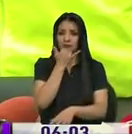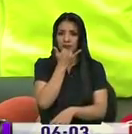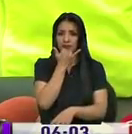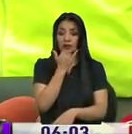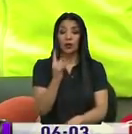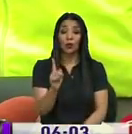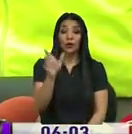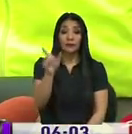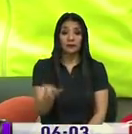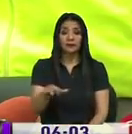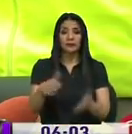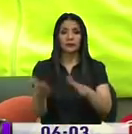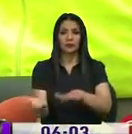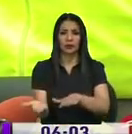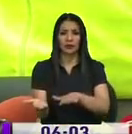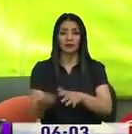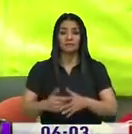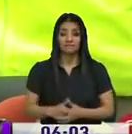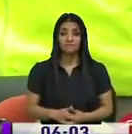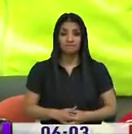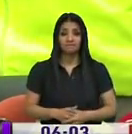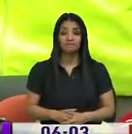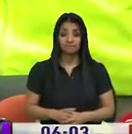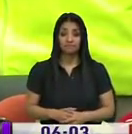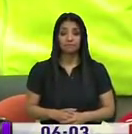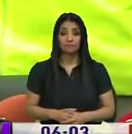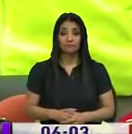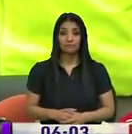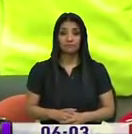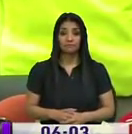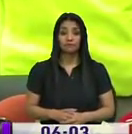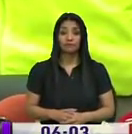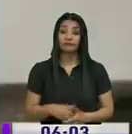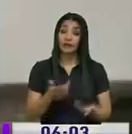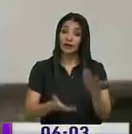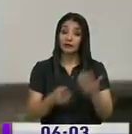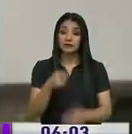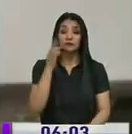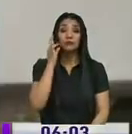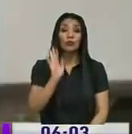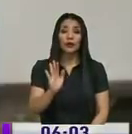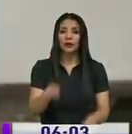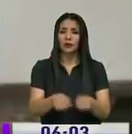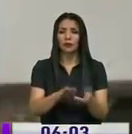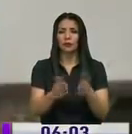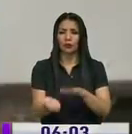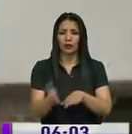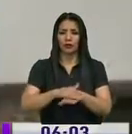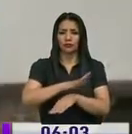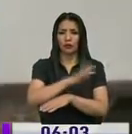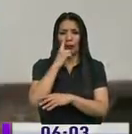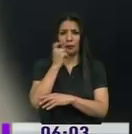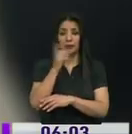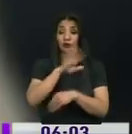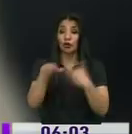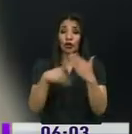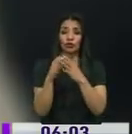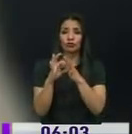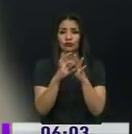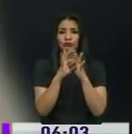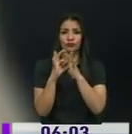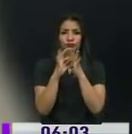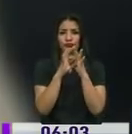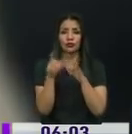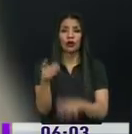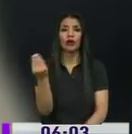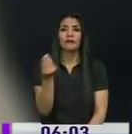muerte violenta que podría ser luego catalogada como femicidio de todos pertenecerían al círculo de amistades que frecuentaba la